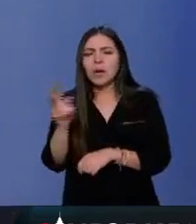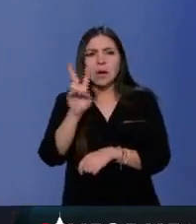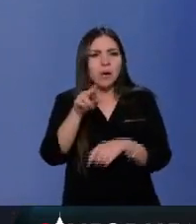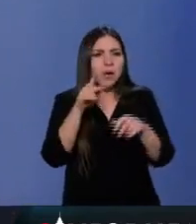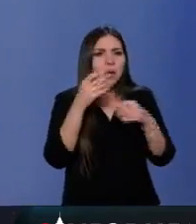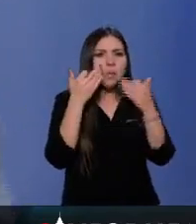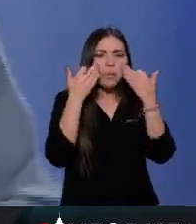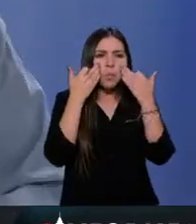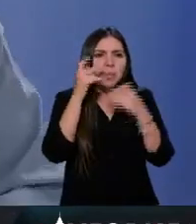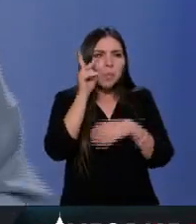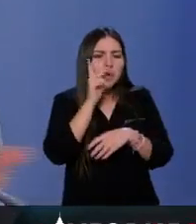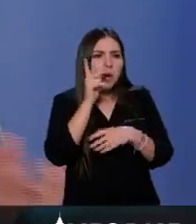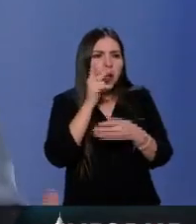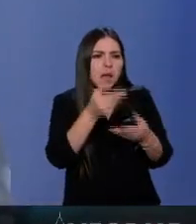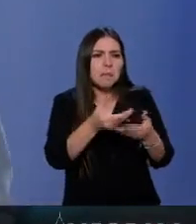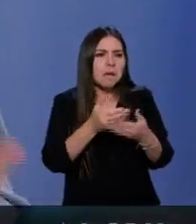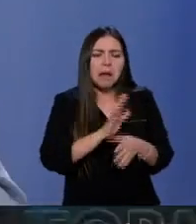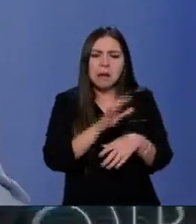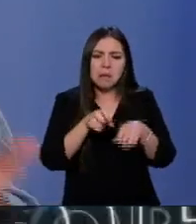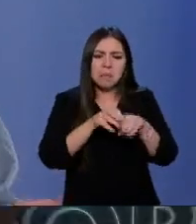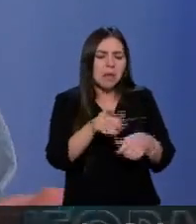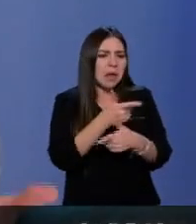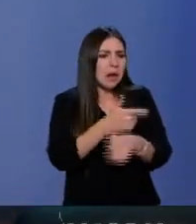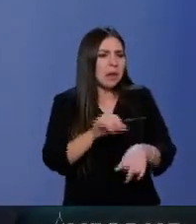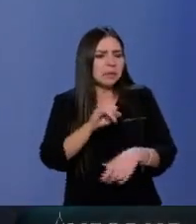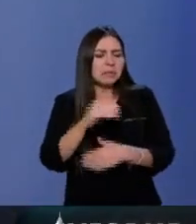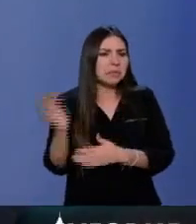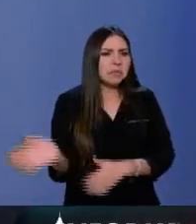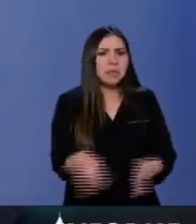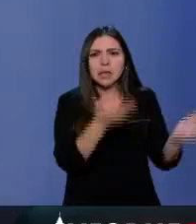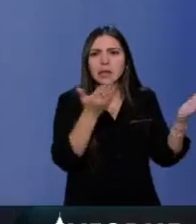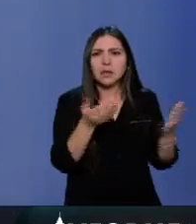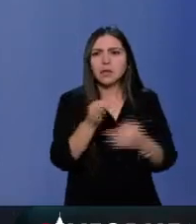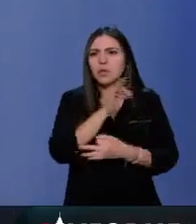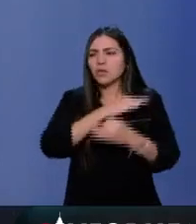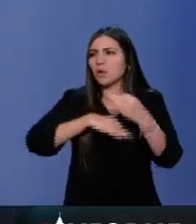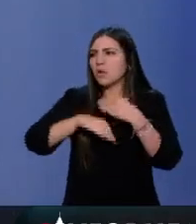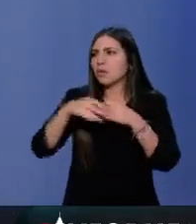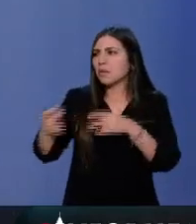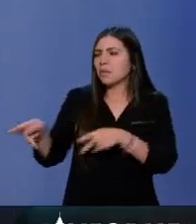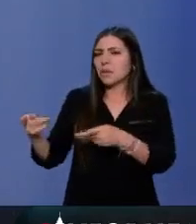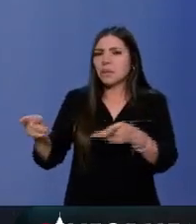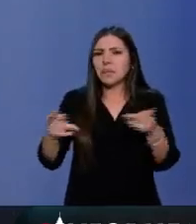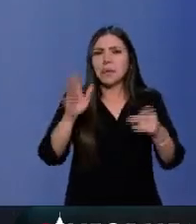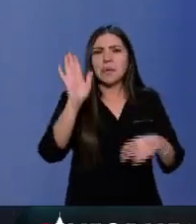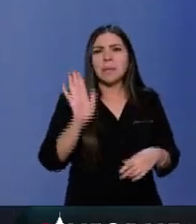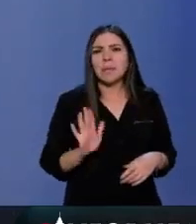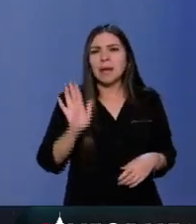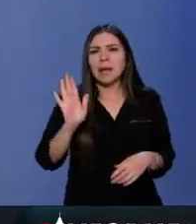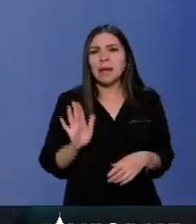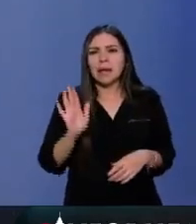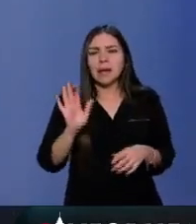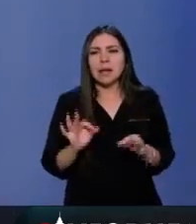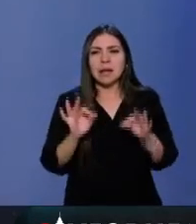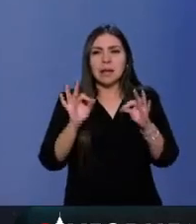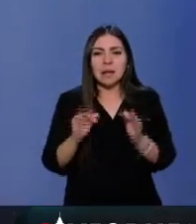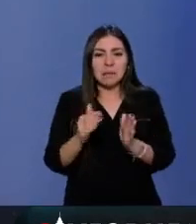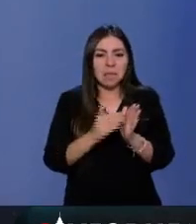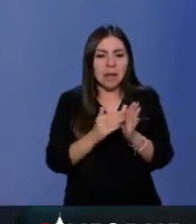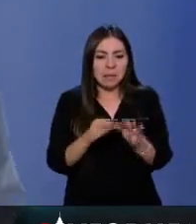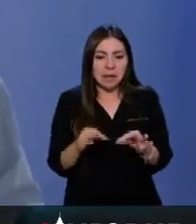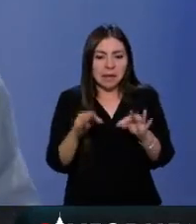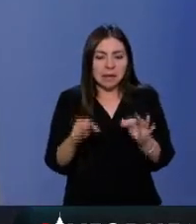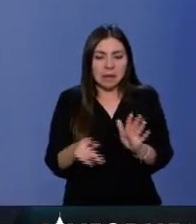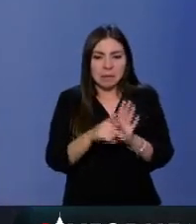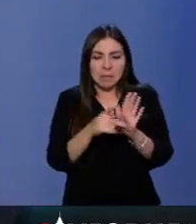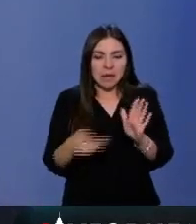pruebas de nada, no? Y por qué en todos lados, como bien dices, lo están manejando como como un documento